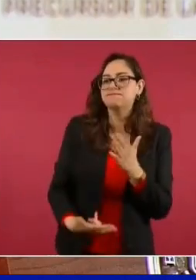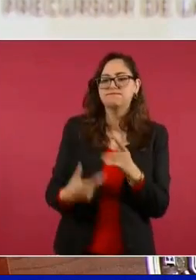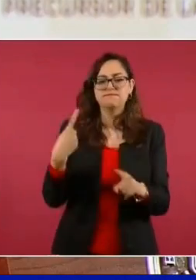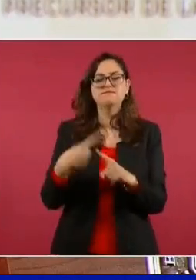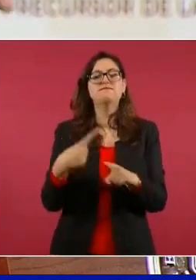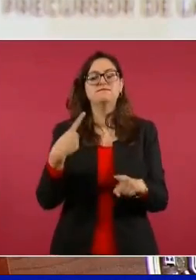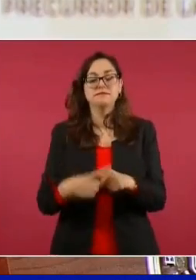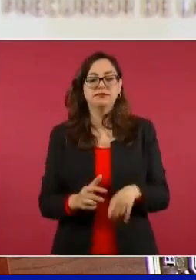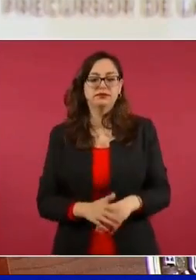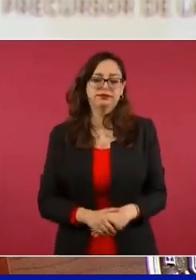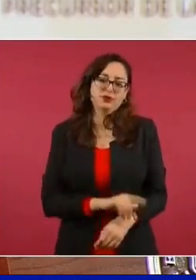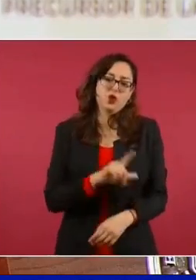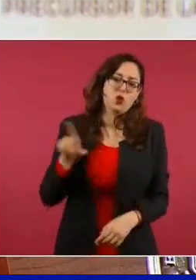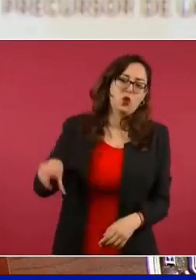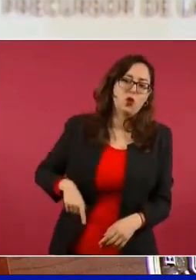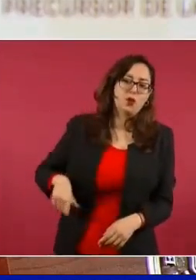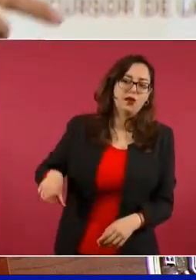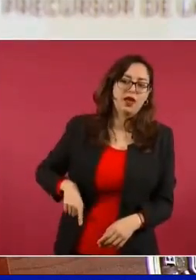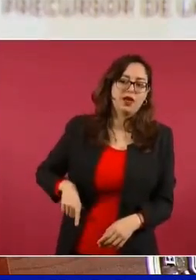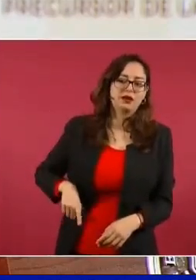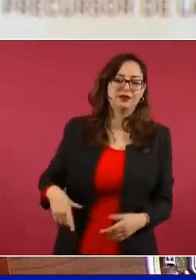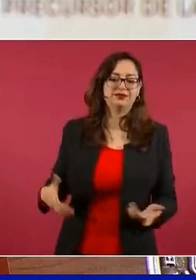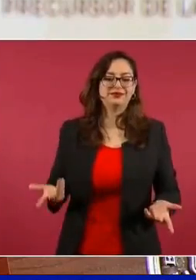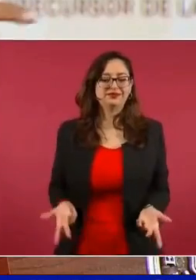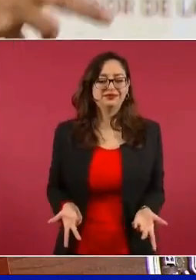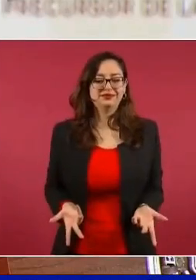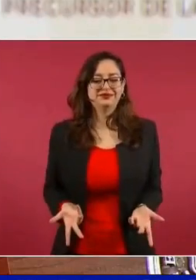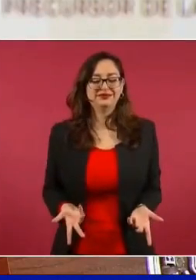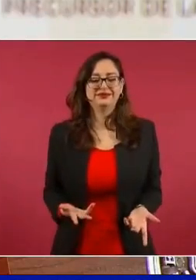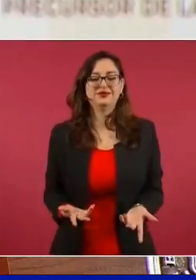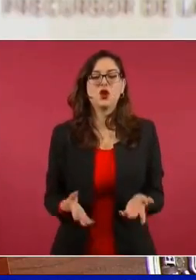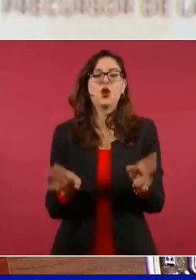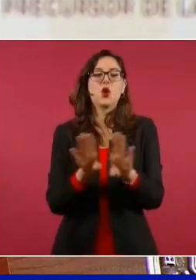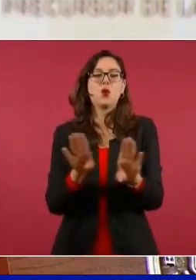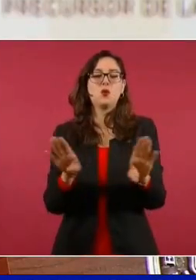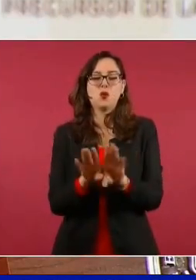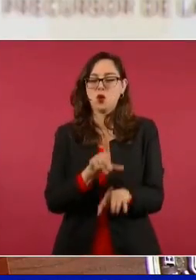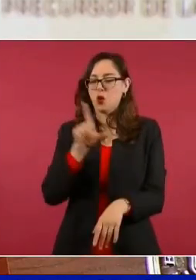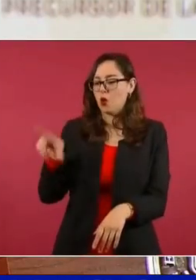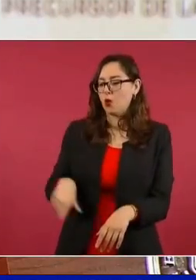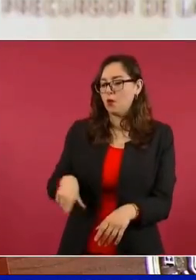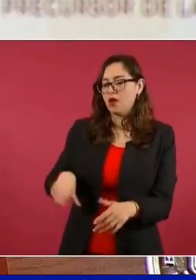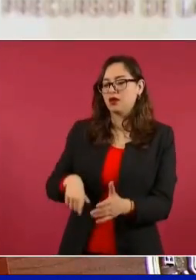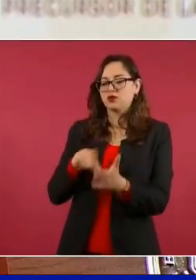alentó lo de la creación de las organizaciones de derechos humanos.